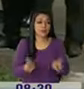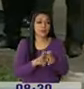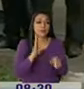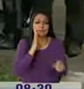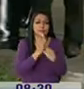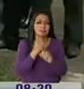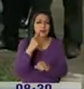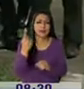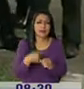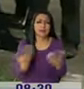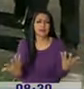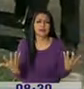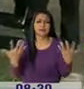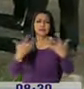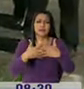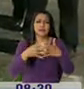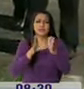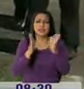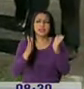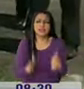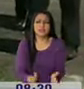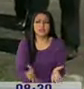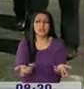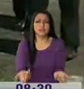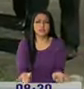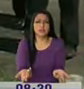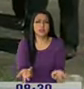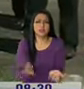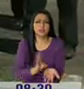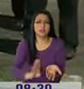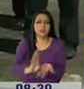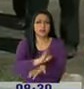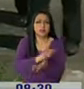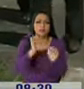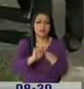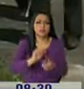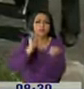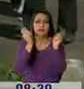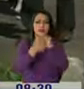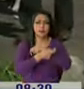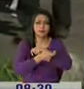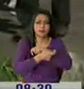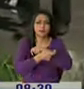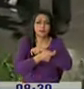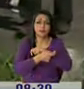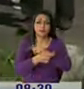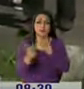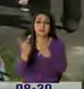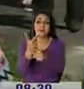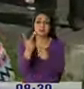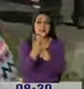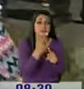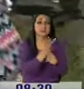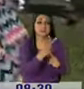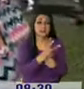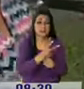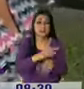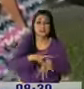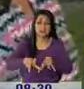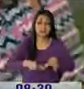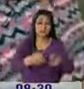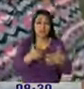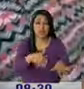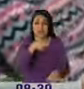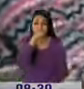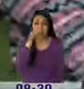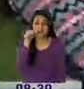de integrar a la ciudadanía para que el barrio pueda cambiar y toda la delincuencia y antisociales que se encuentran en